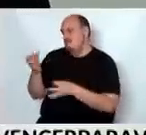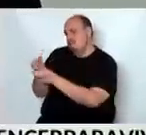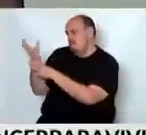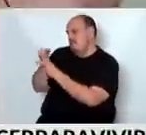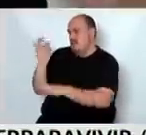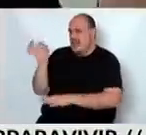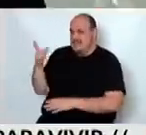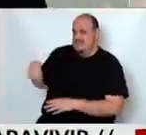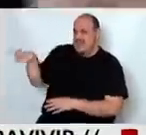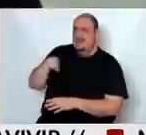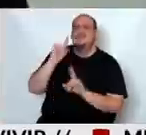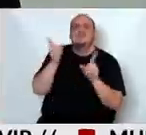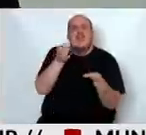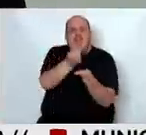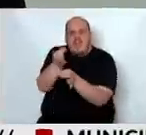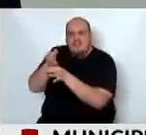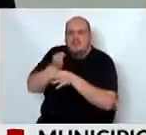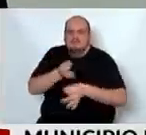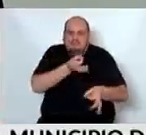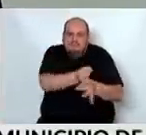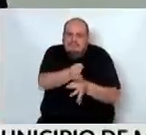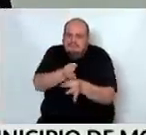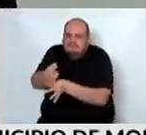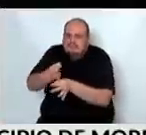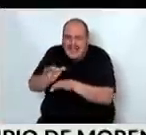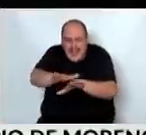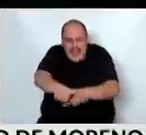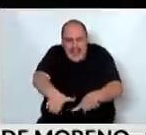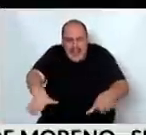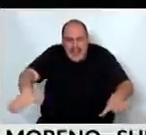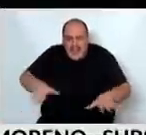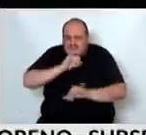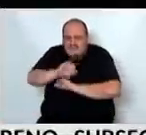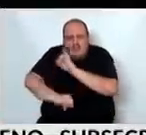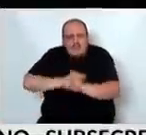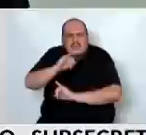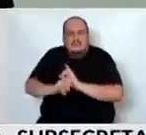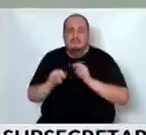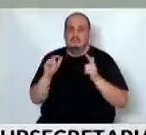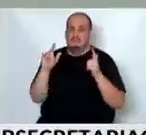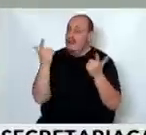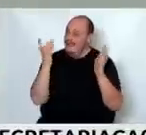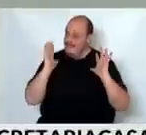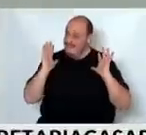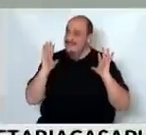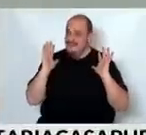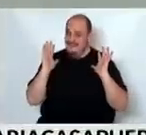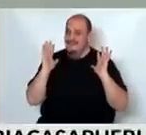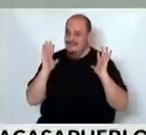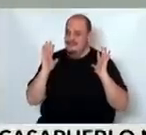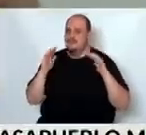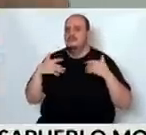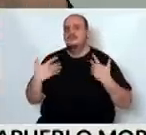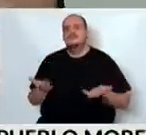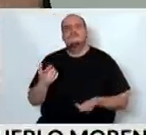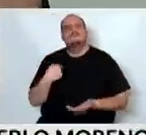Tenemos la educación en los colegios que necesitarían los chicos desde muy chiquitos. ¿Tenemos la información? No. Bueno, entonces digo, por ahí,